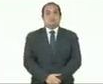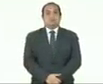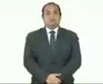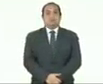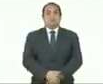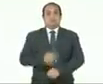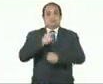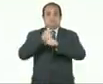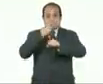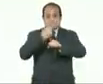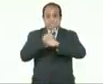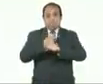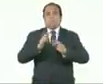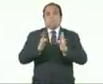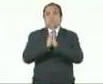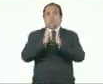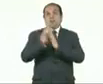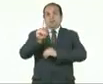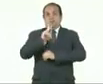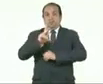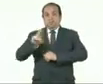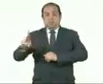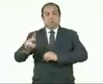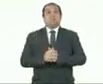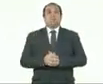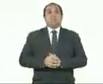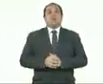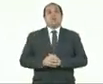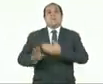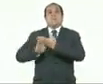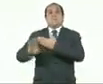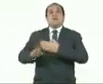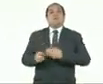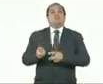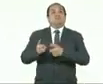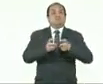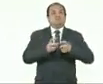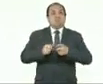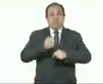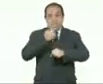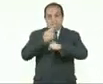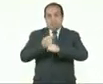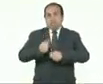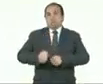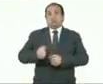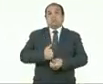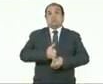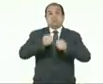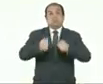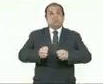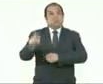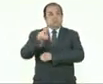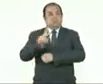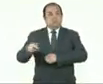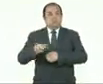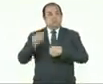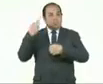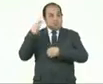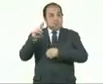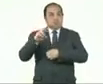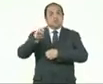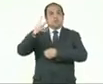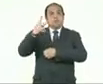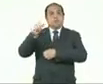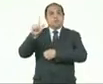El subsecretario de Participación Ciudadana y Prevención del Delito en la Secretaría de Seguridad Ciudadana, maestro Pablo Vázquez Camacho.